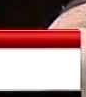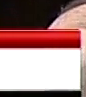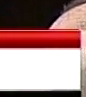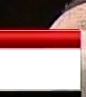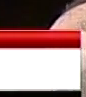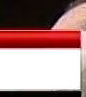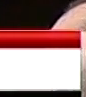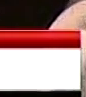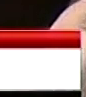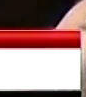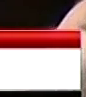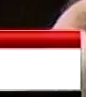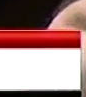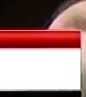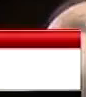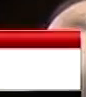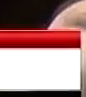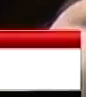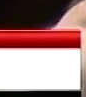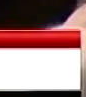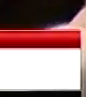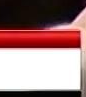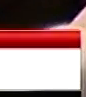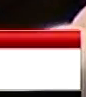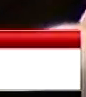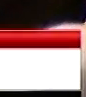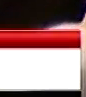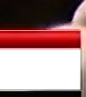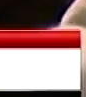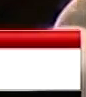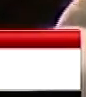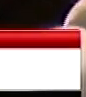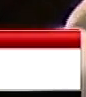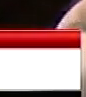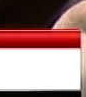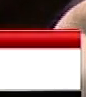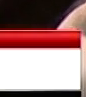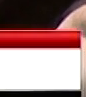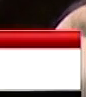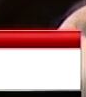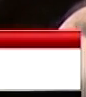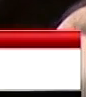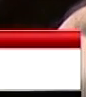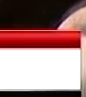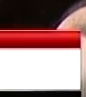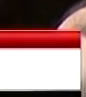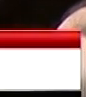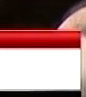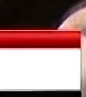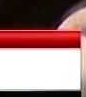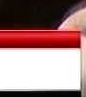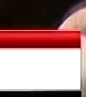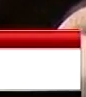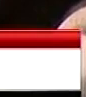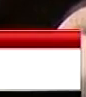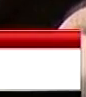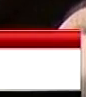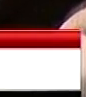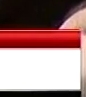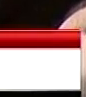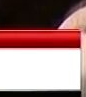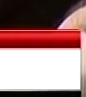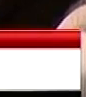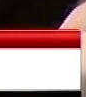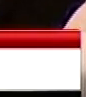político. Vemos cómo, sin reparo, los nombres de personajes públicos aparecen en el planillón de